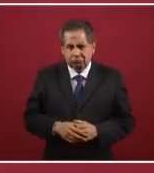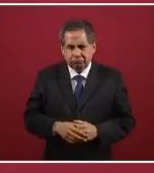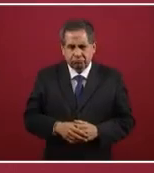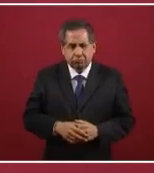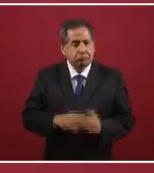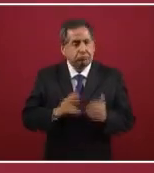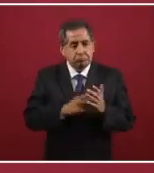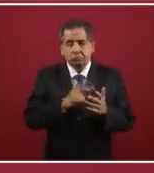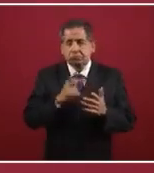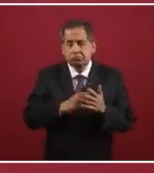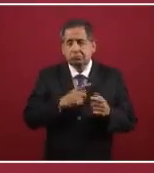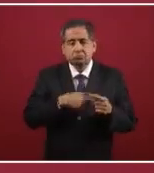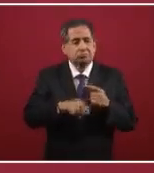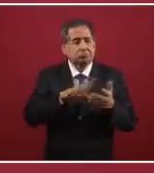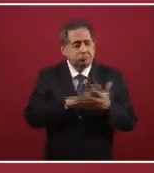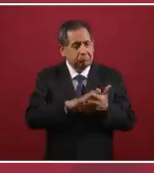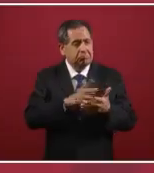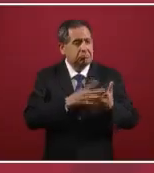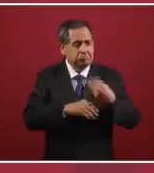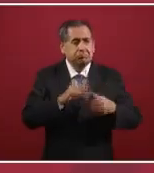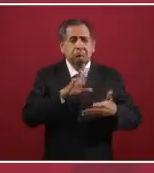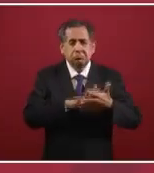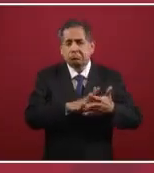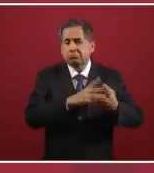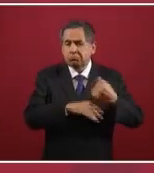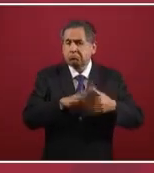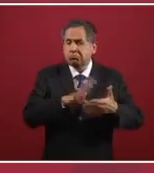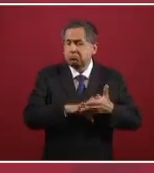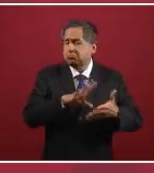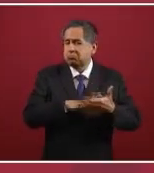Y así, y como estos